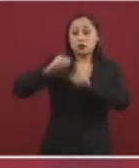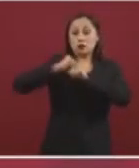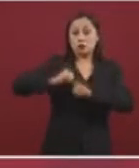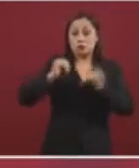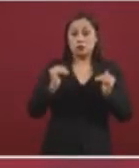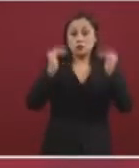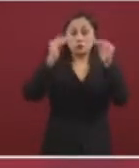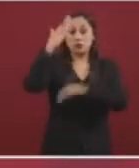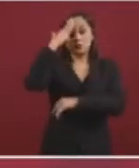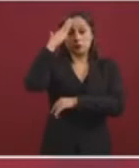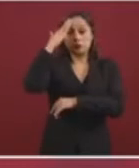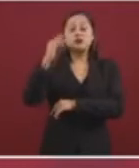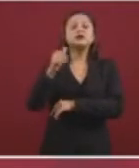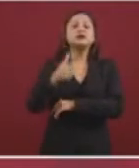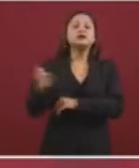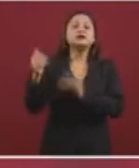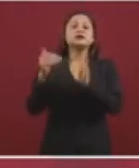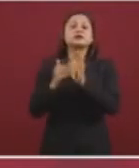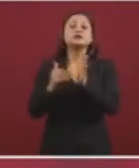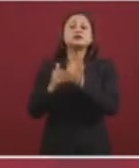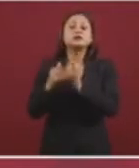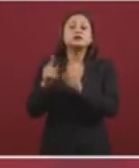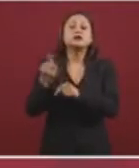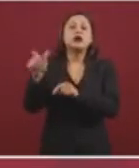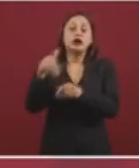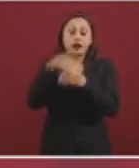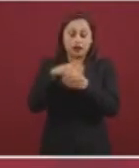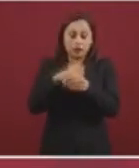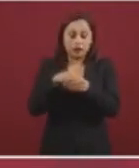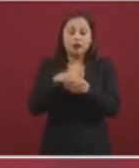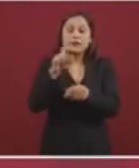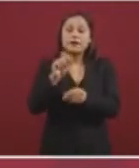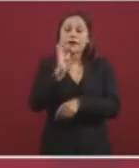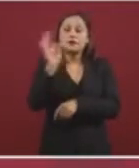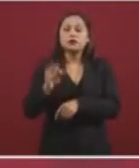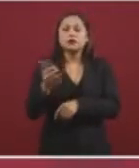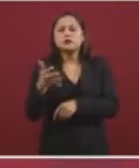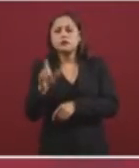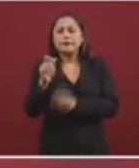dejaba de ahorro el 10%, 20,000.